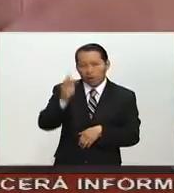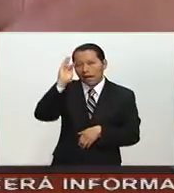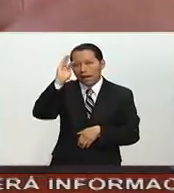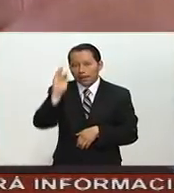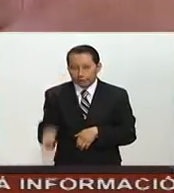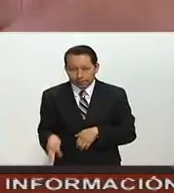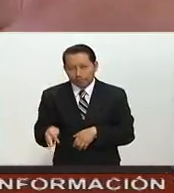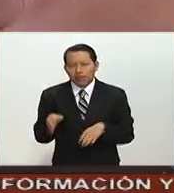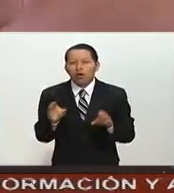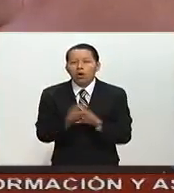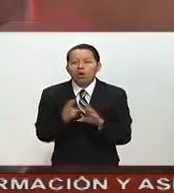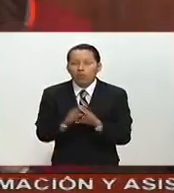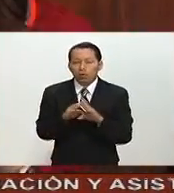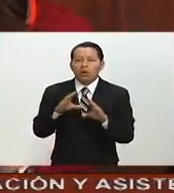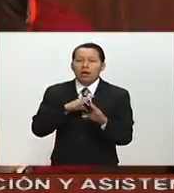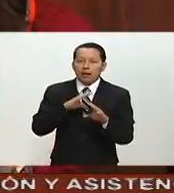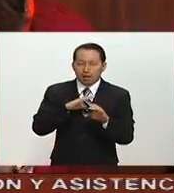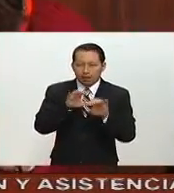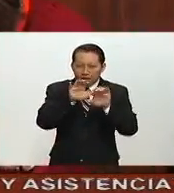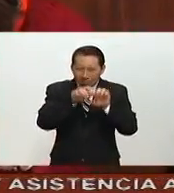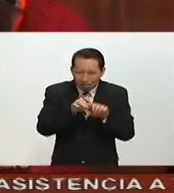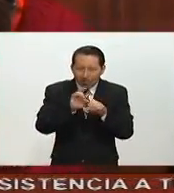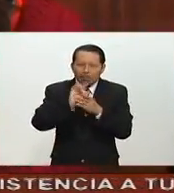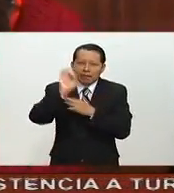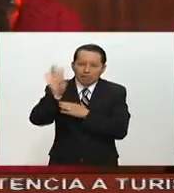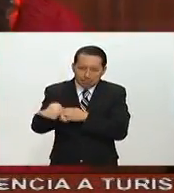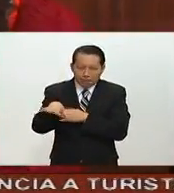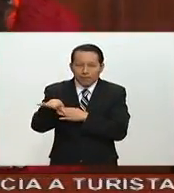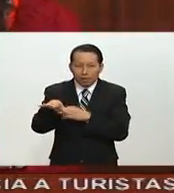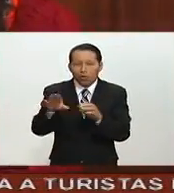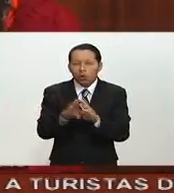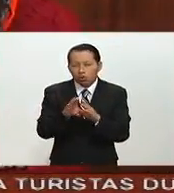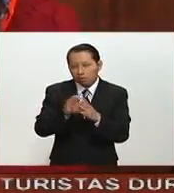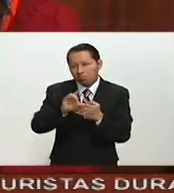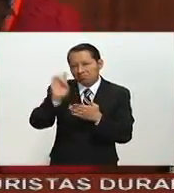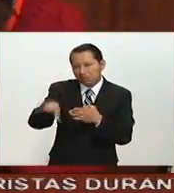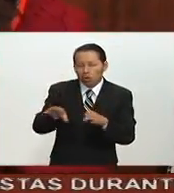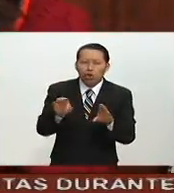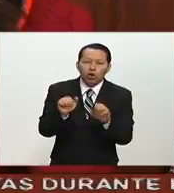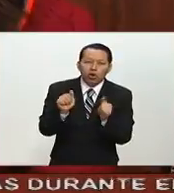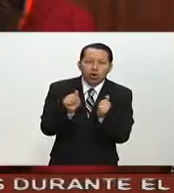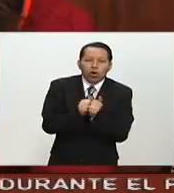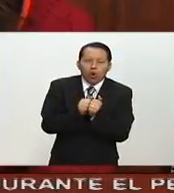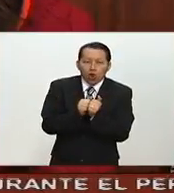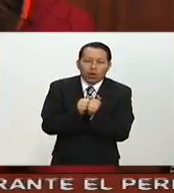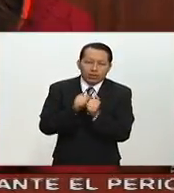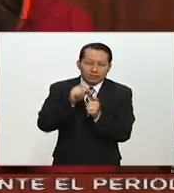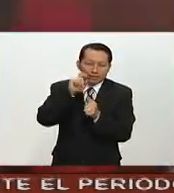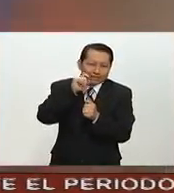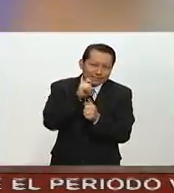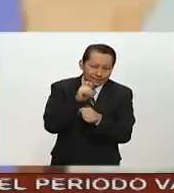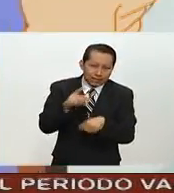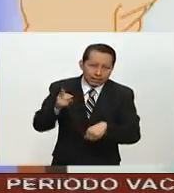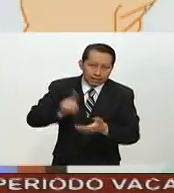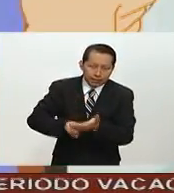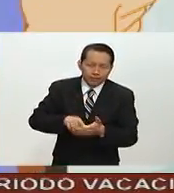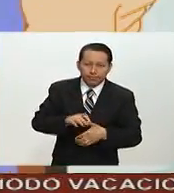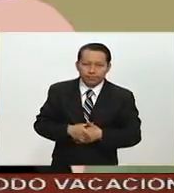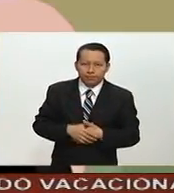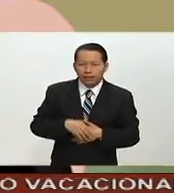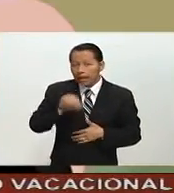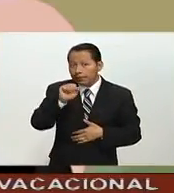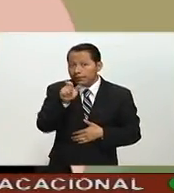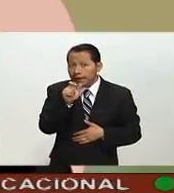haber redactado o enviado mensajes de texto con insinuaciones sexuales. El